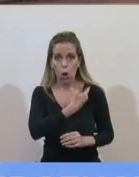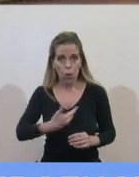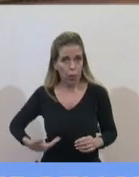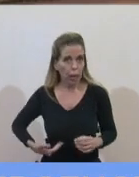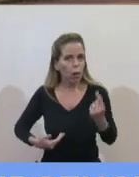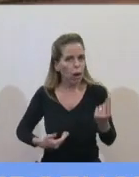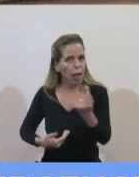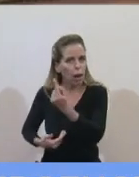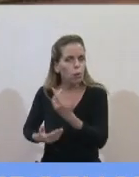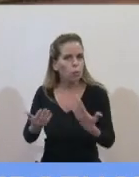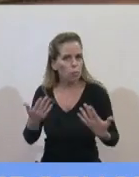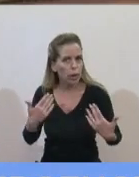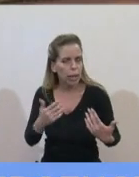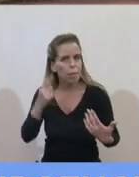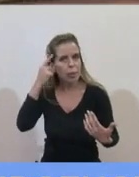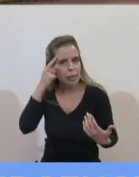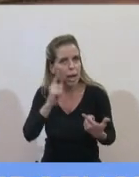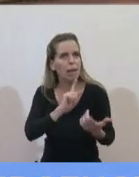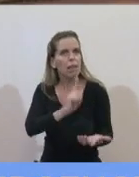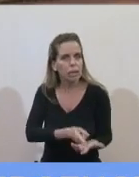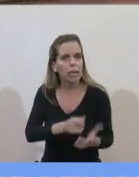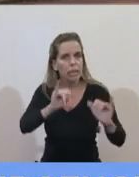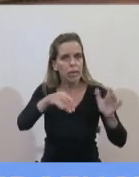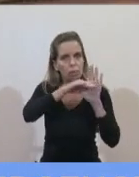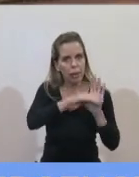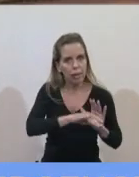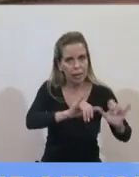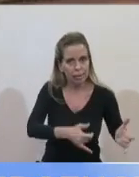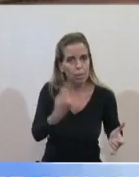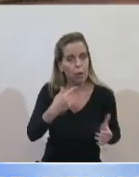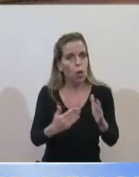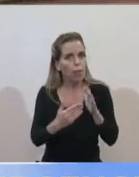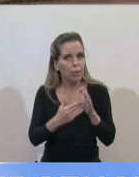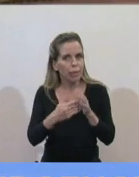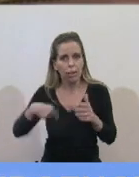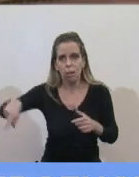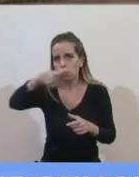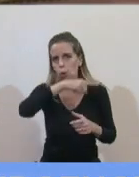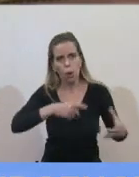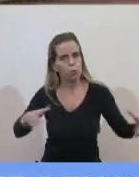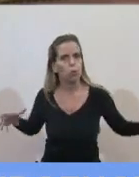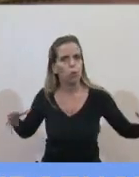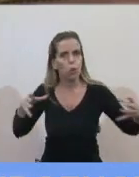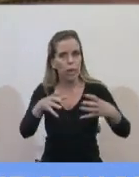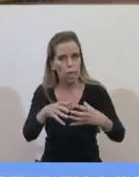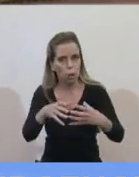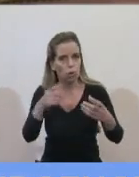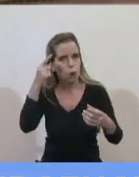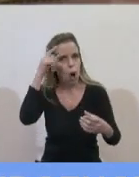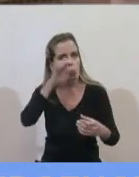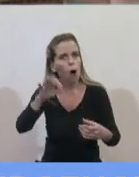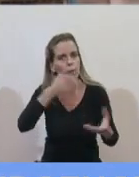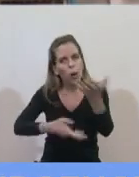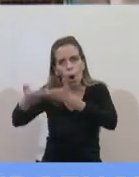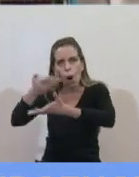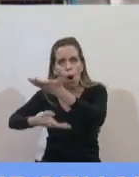implementar medidas puede pensar medidas pero creo que es en la inteligencia colectiva aprovechando experiencias y compartiendo opiniones como